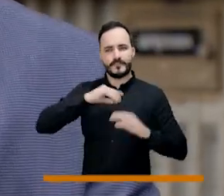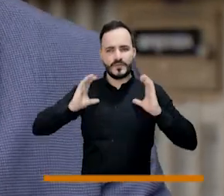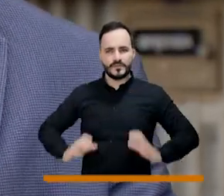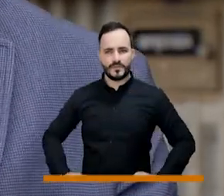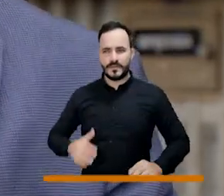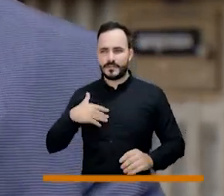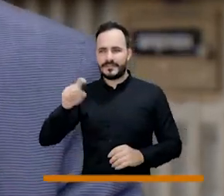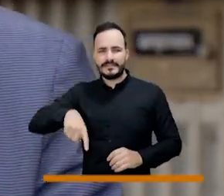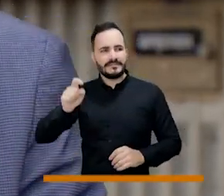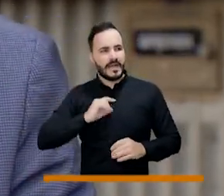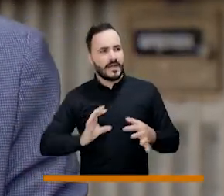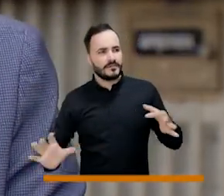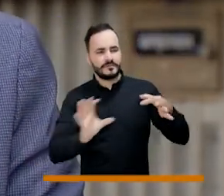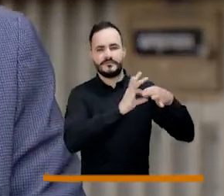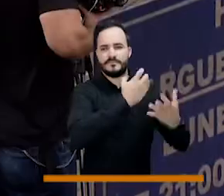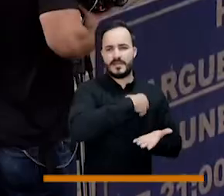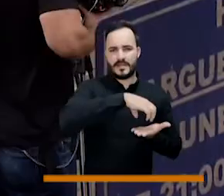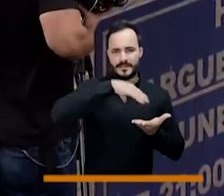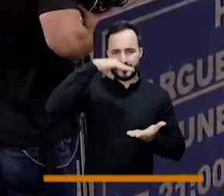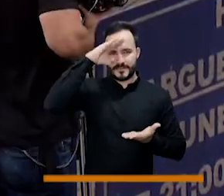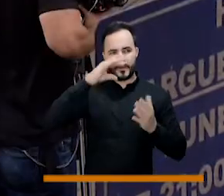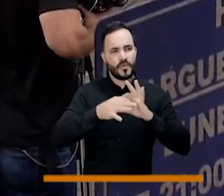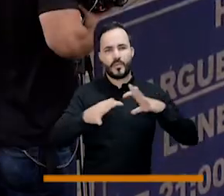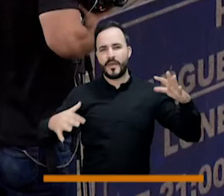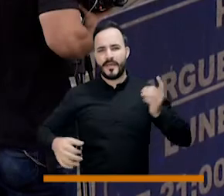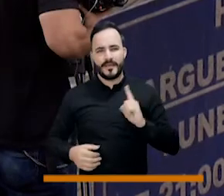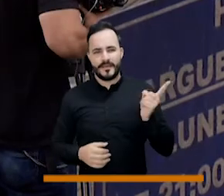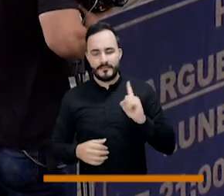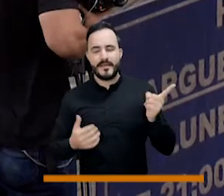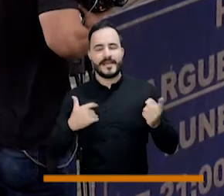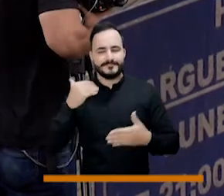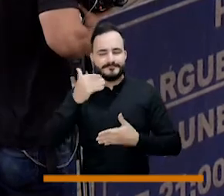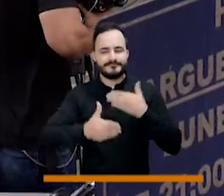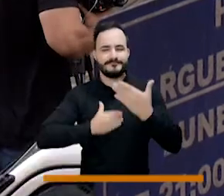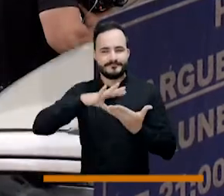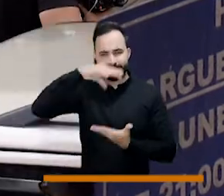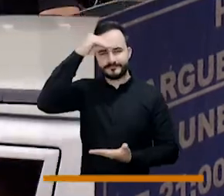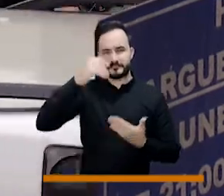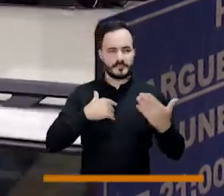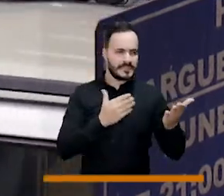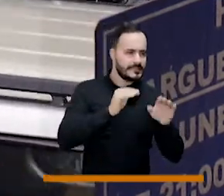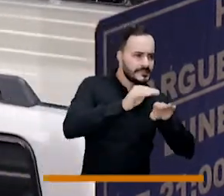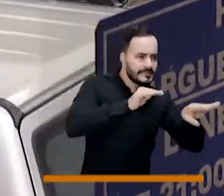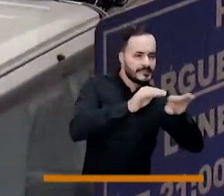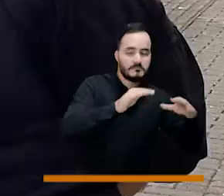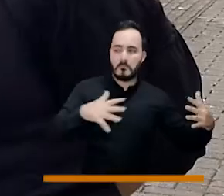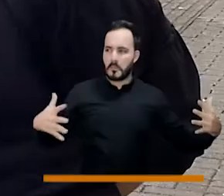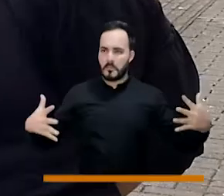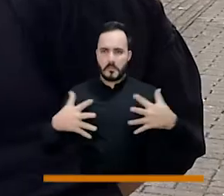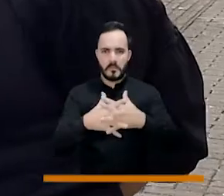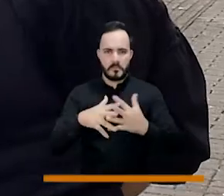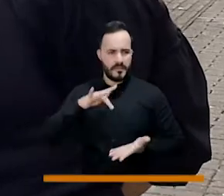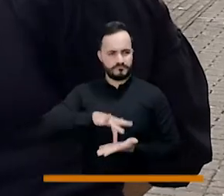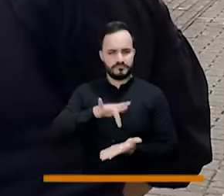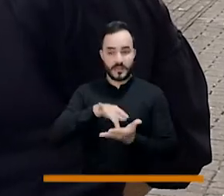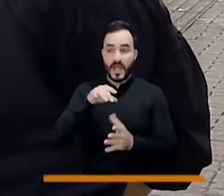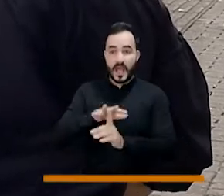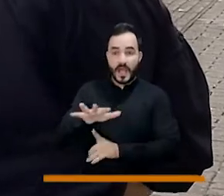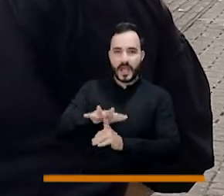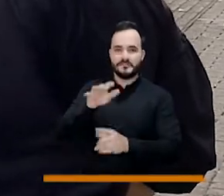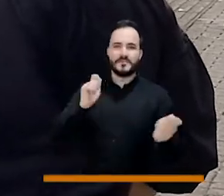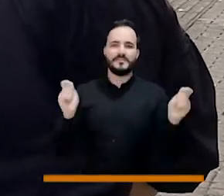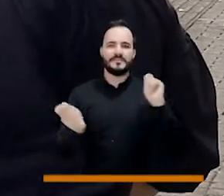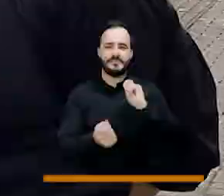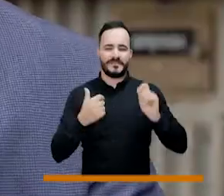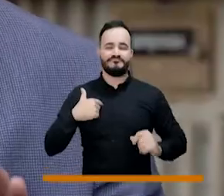al ciudadano con la administración municipal e incluso con los actores privados, se puede tener una dinámica de participación que transforme territorios.